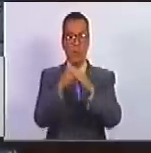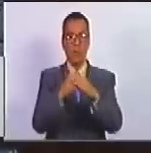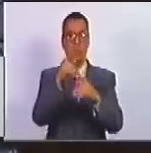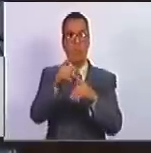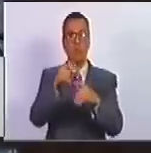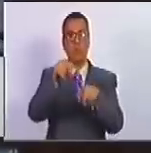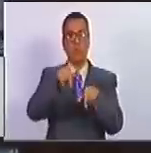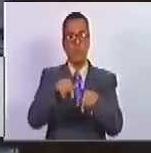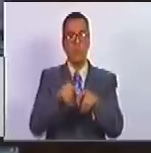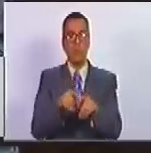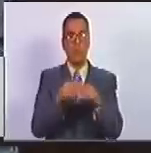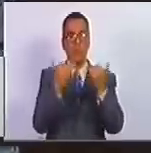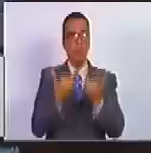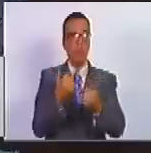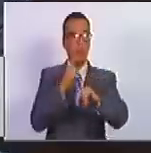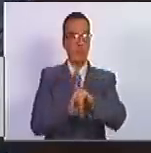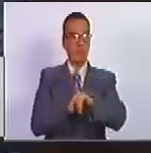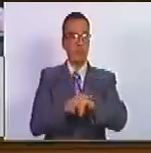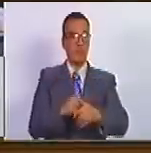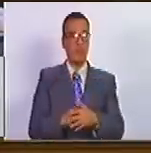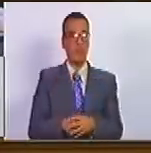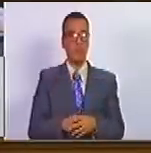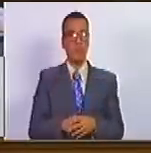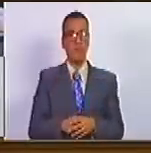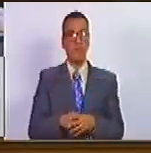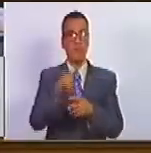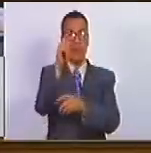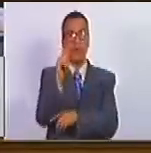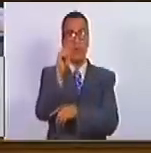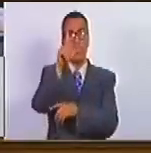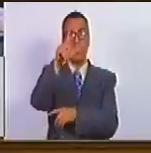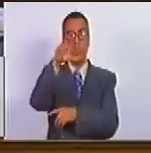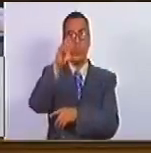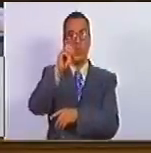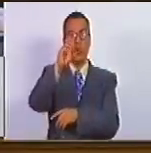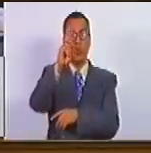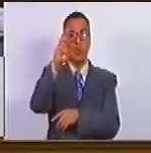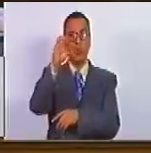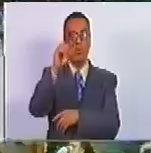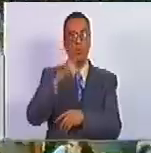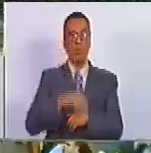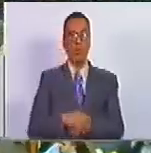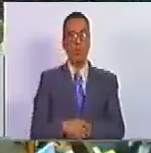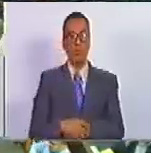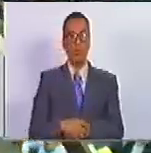tanto, permanecerá como está hasta ahora. Diputado Lobo.